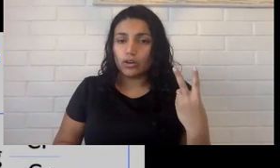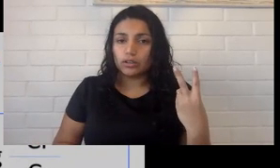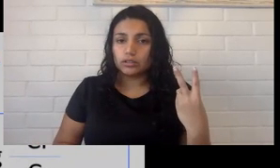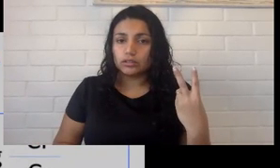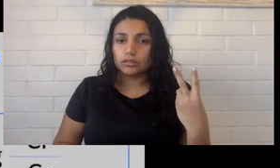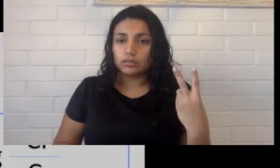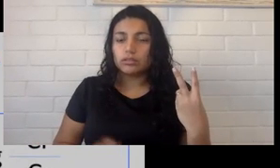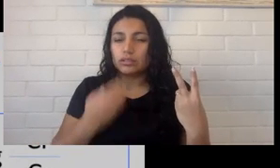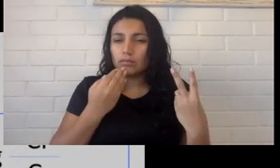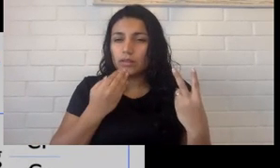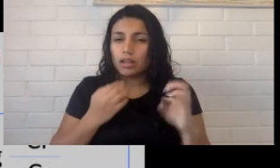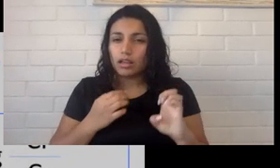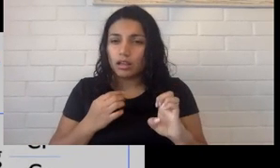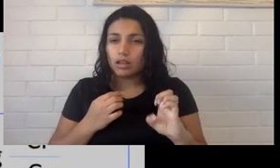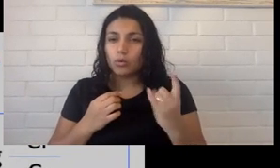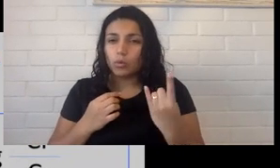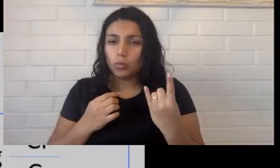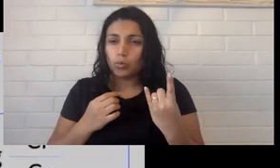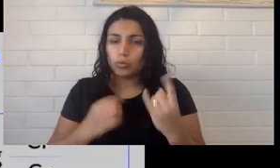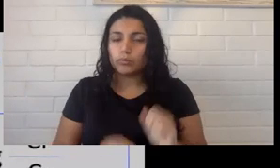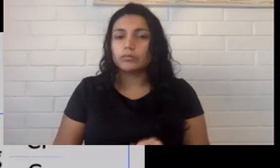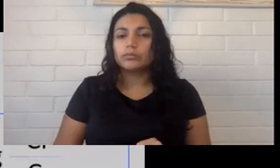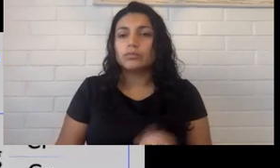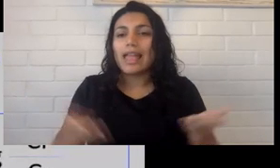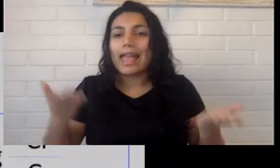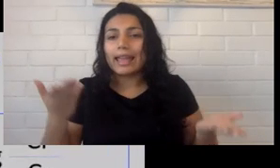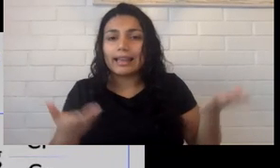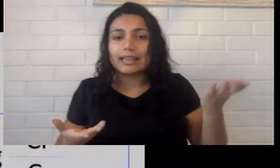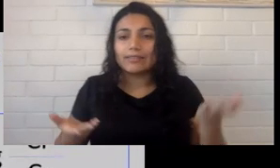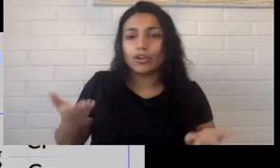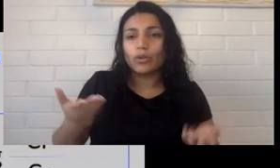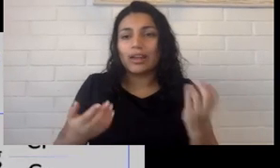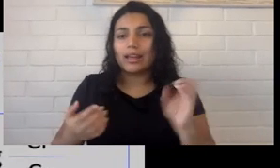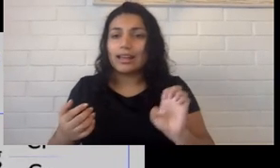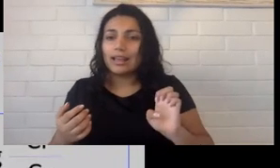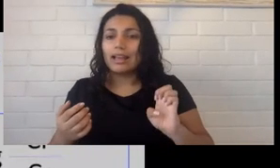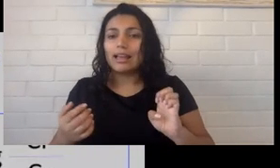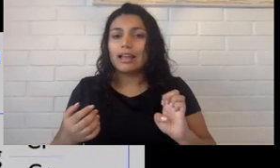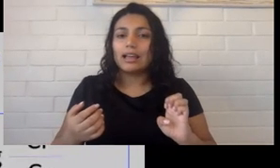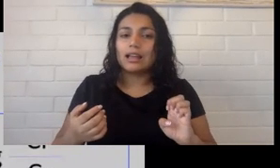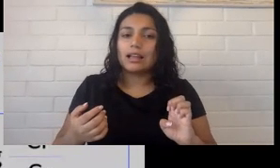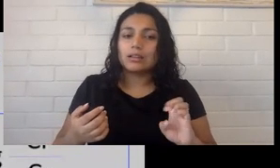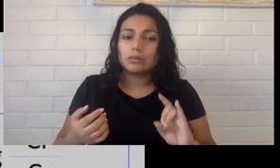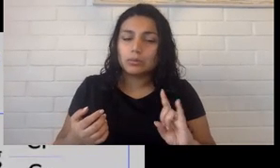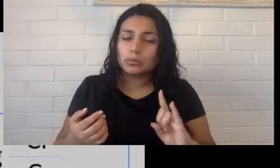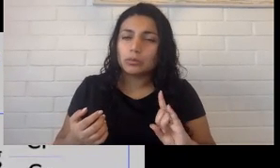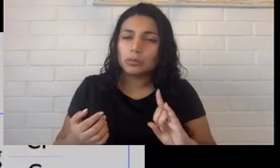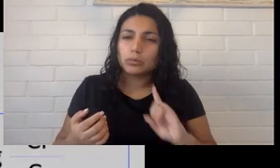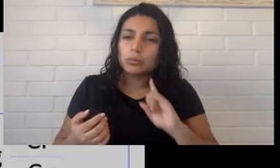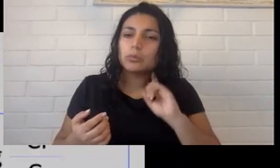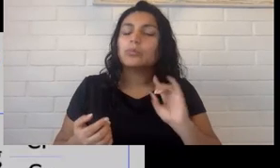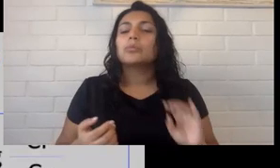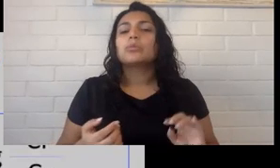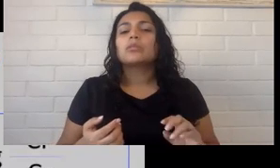una E y una Q, el potencial de equilibrio, EQ por equilibrio. Para un ion específico